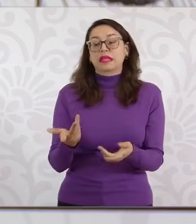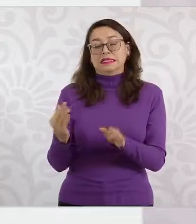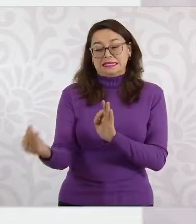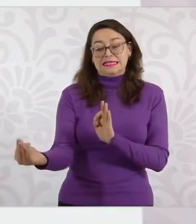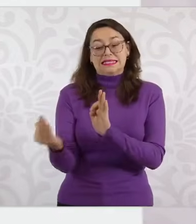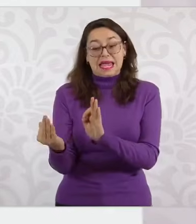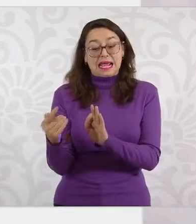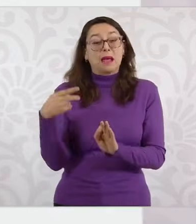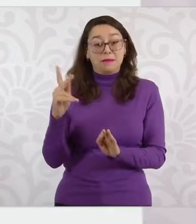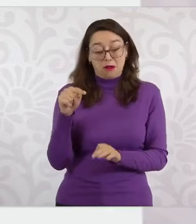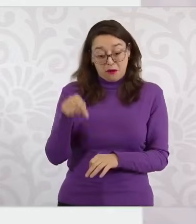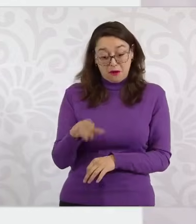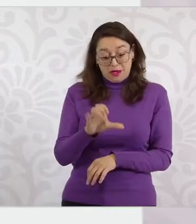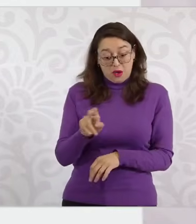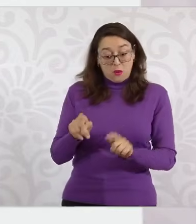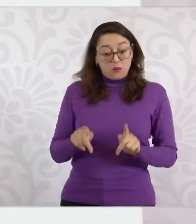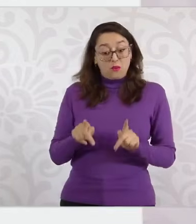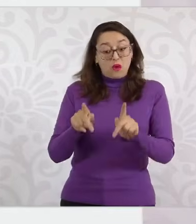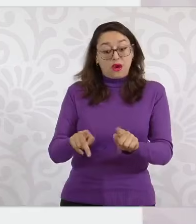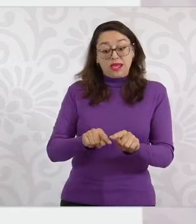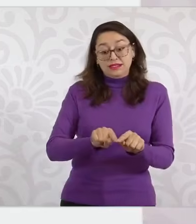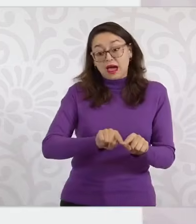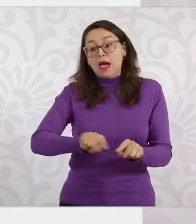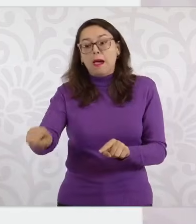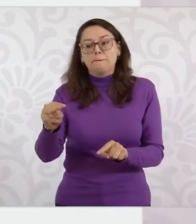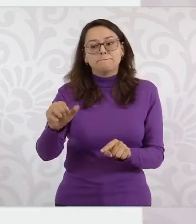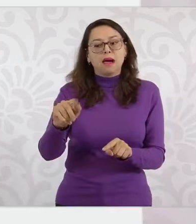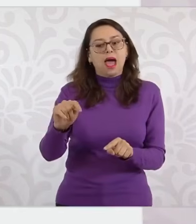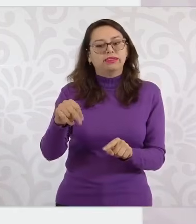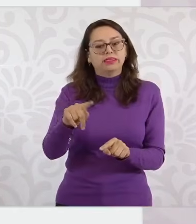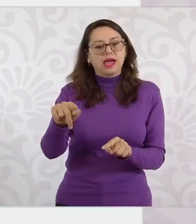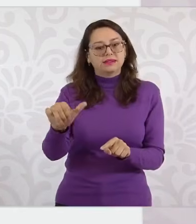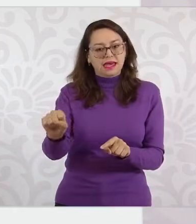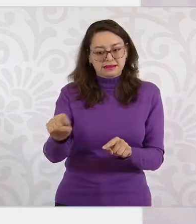de Progreso a Matanzas, creo que es el puerto,